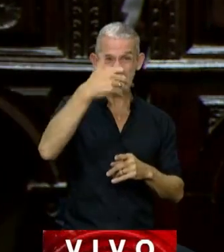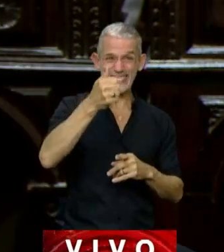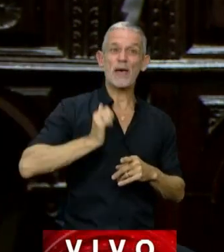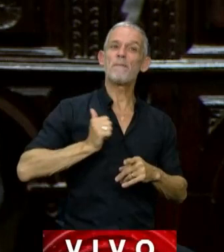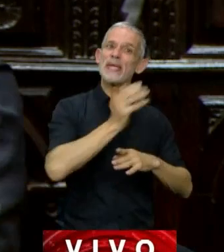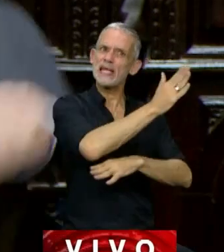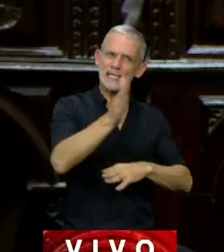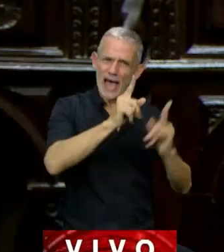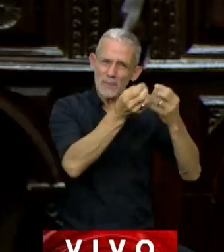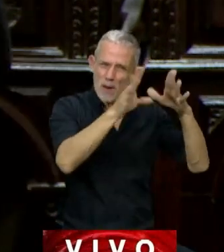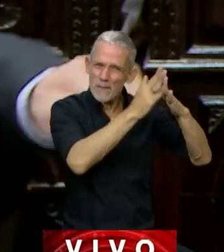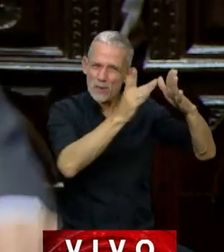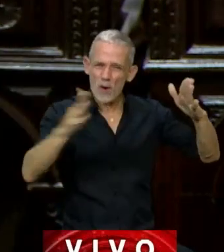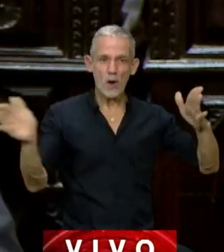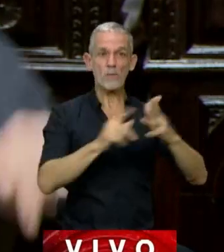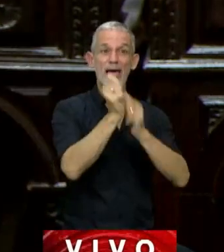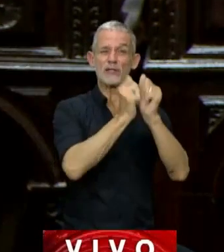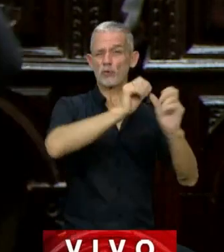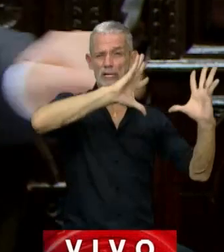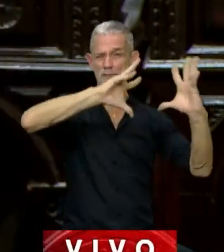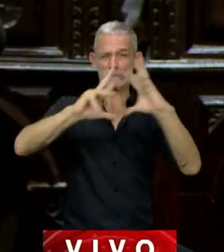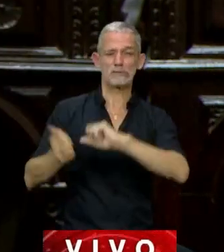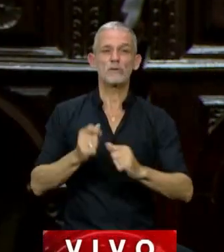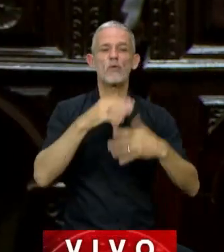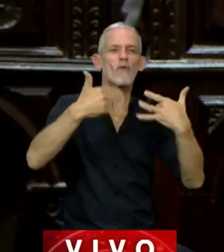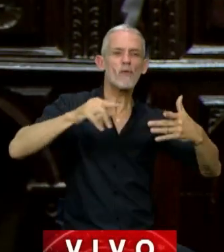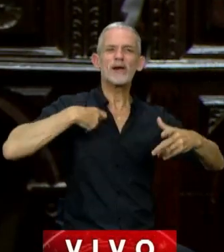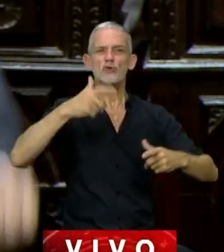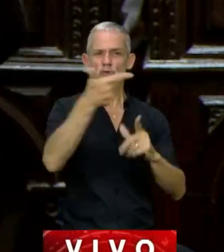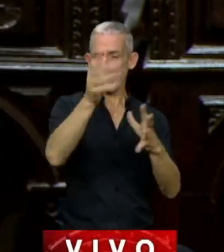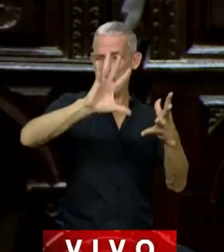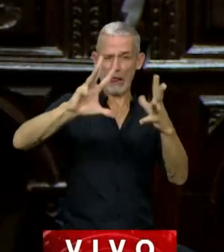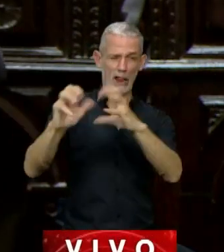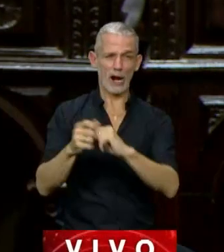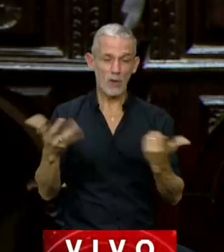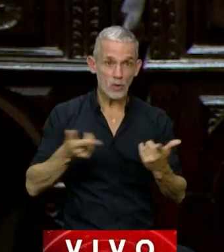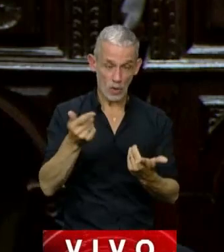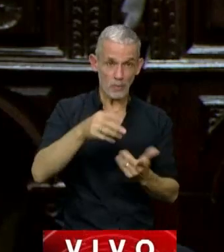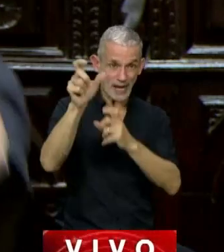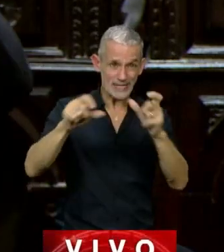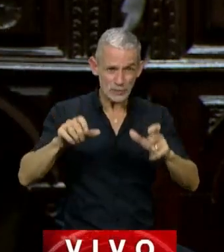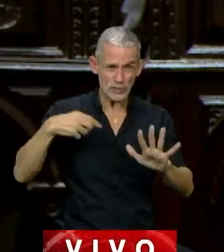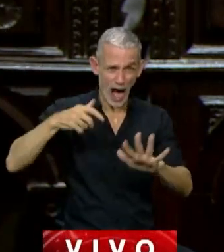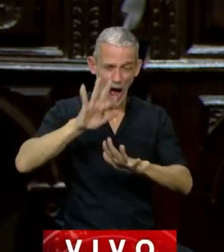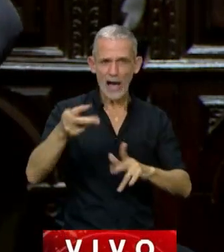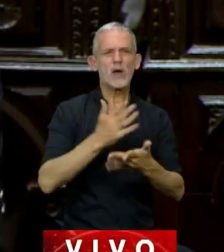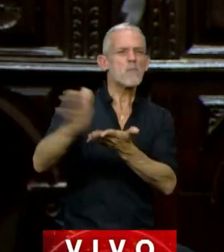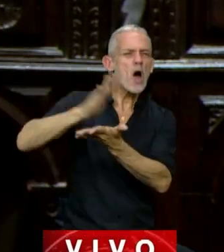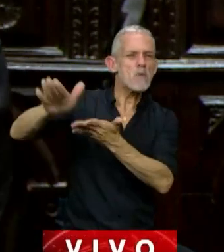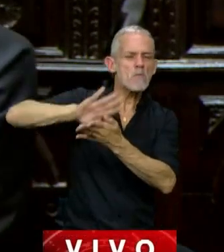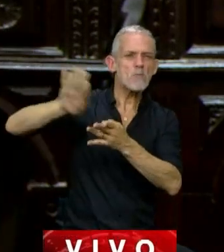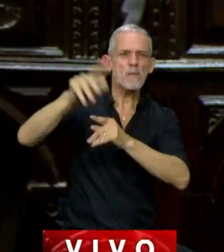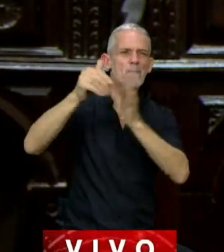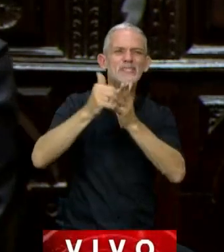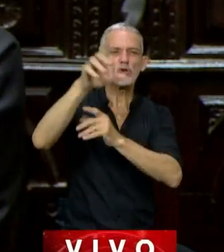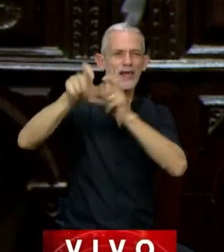con la dictadura militar, que generó un industricidio, que fragmentó la estructura social, que pauperizó a la sociedad argentina, que excluyó a millones de